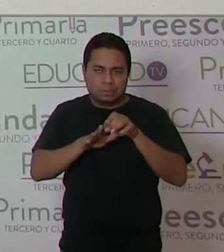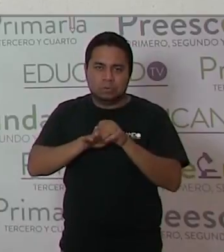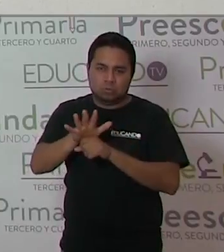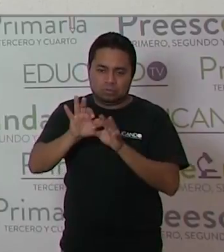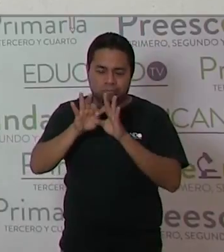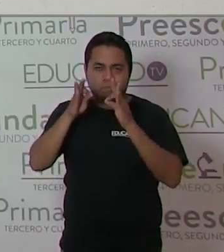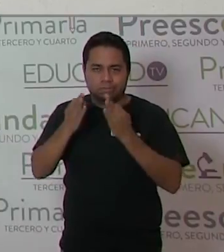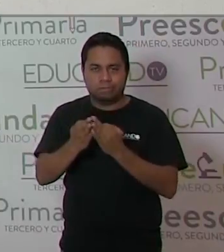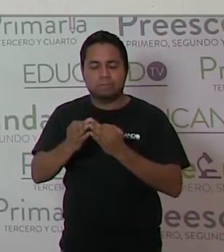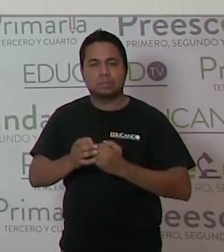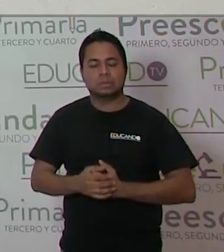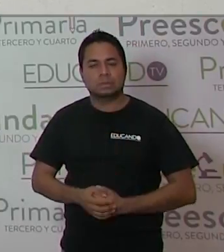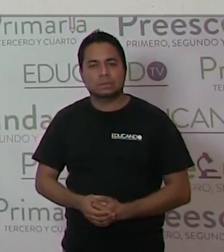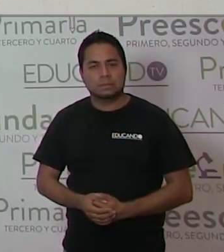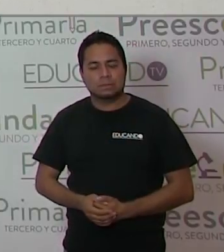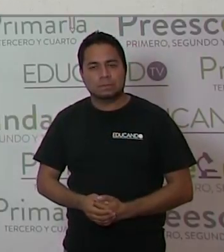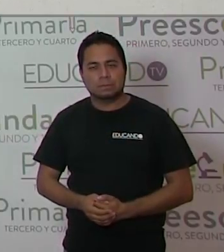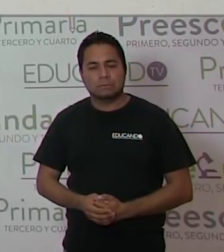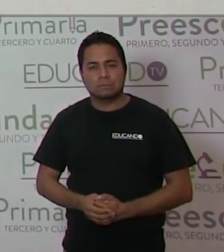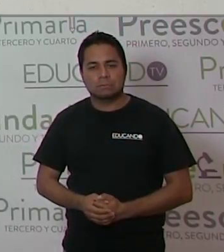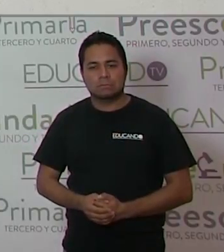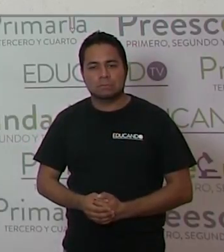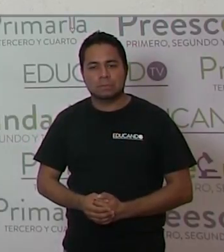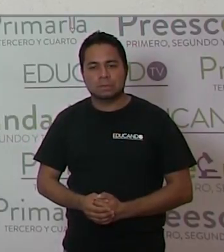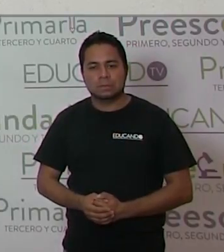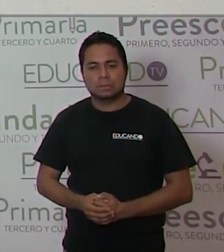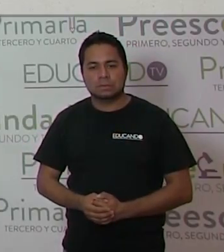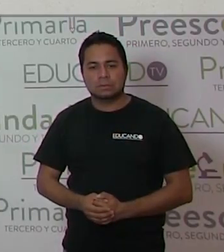ciertas figuras.